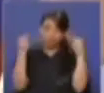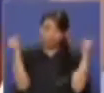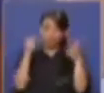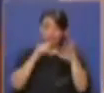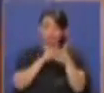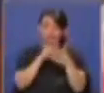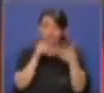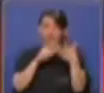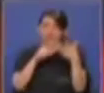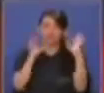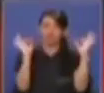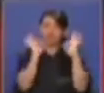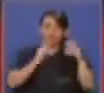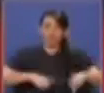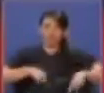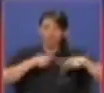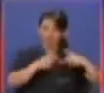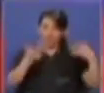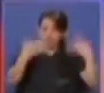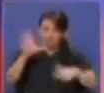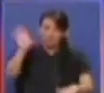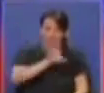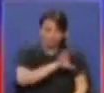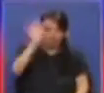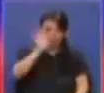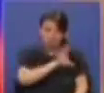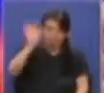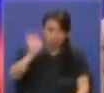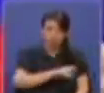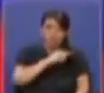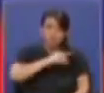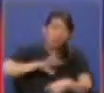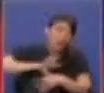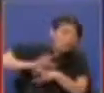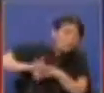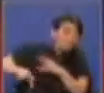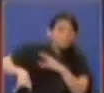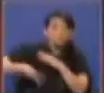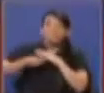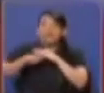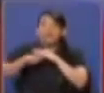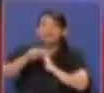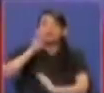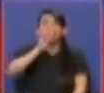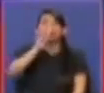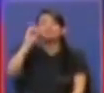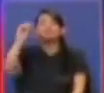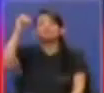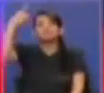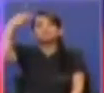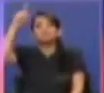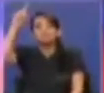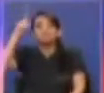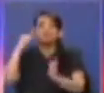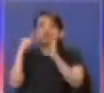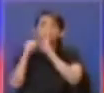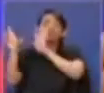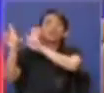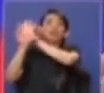de hidroeléctricas. Estos son recursos adicionales que o bien vienen de la ley de hidrocarburos,